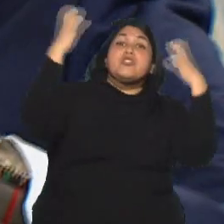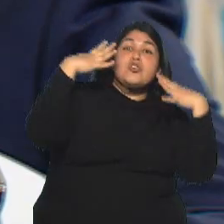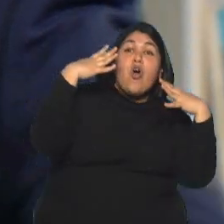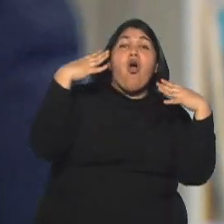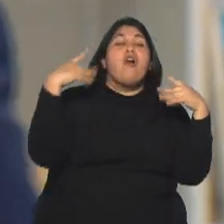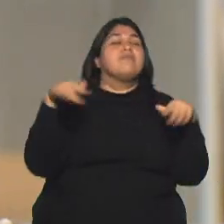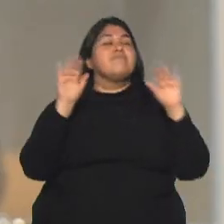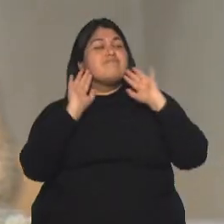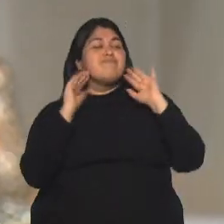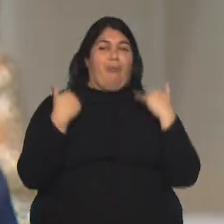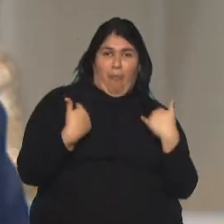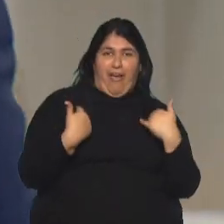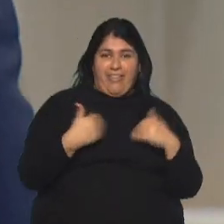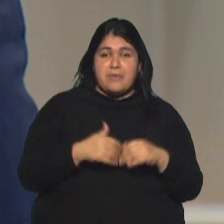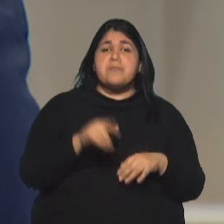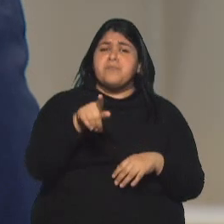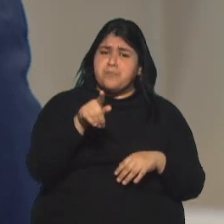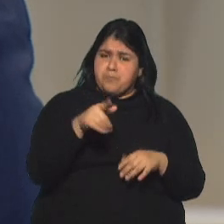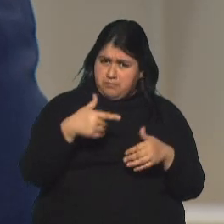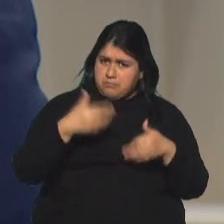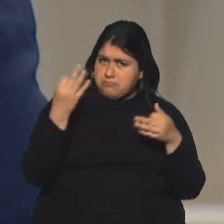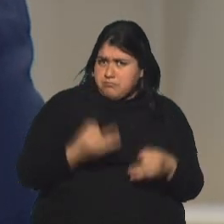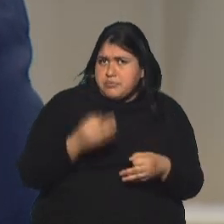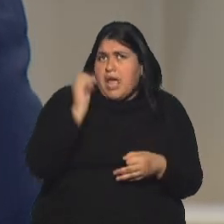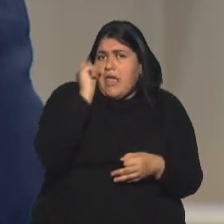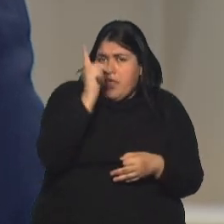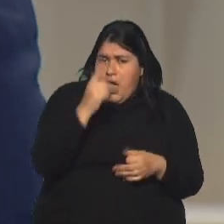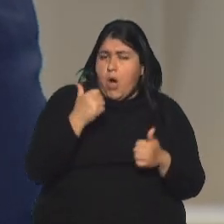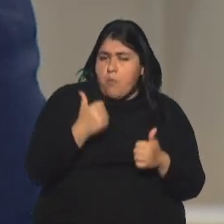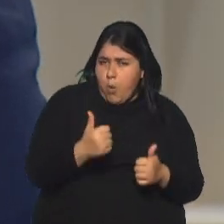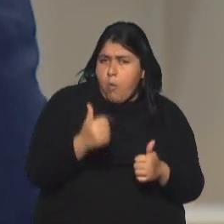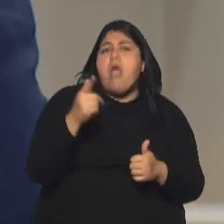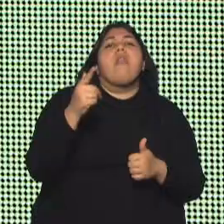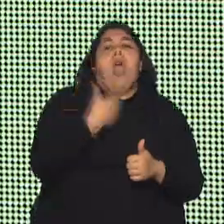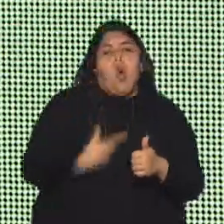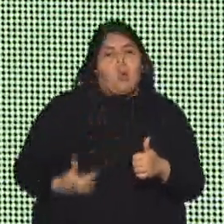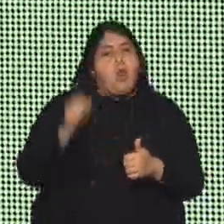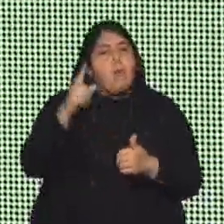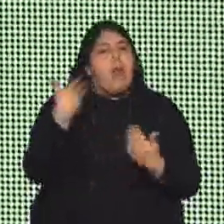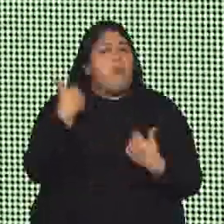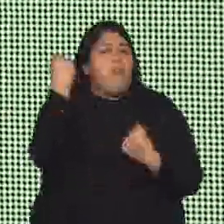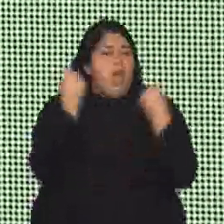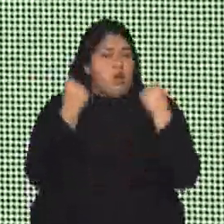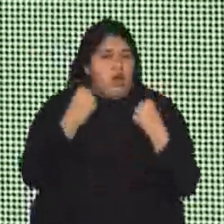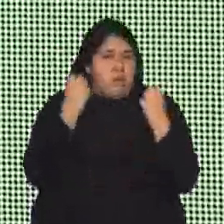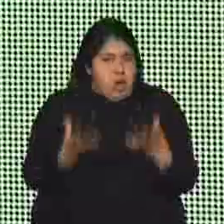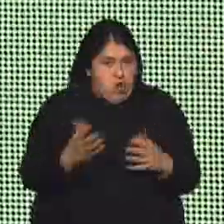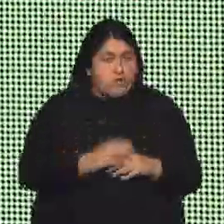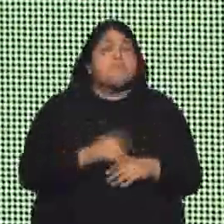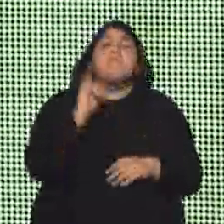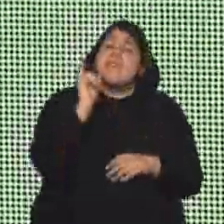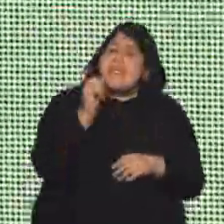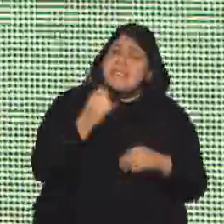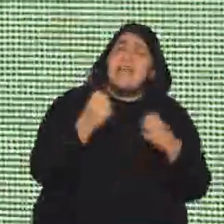Claro. Refleja. Pero lo concreto es que esto es una muy buena medida, digo, para poder ahorrar. Para poder ahorrar de una